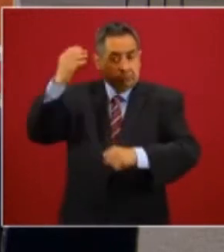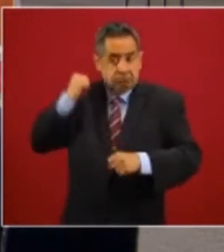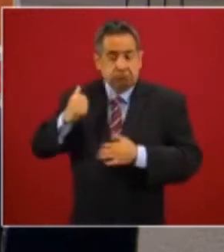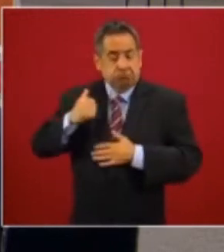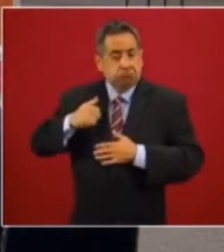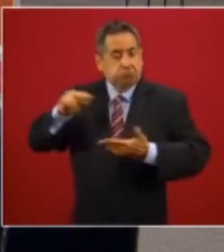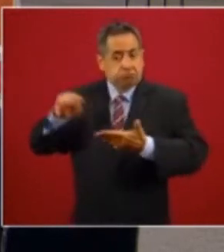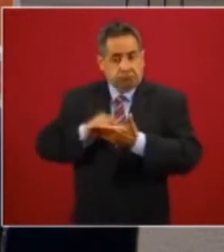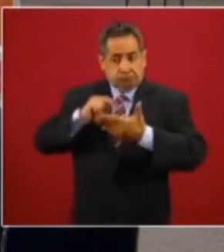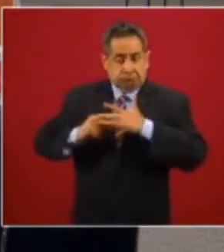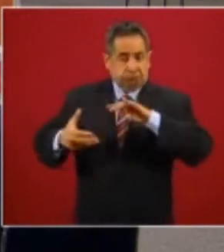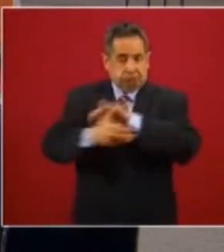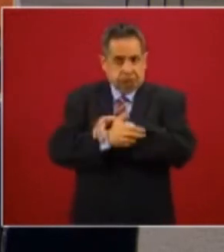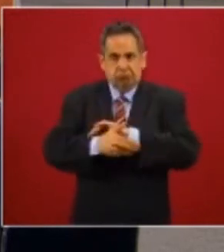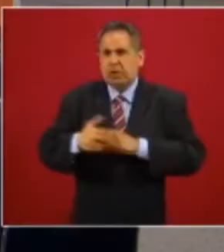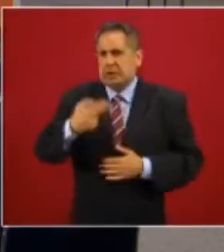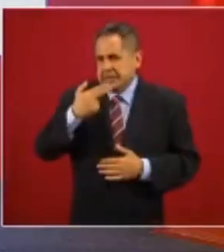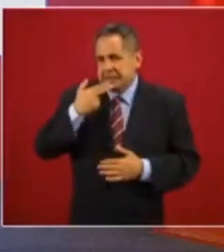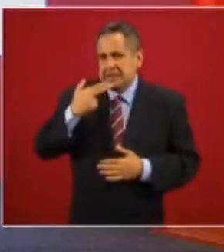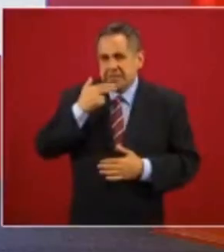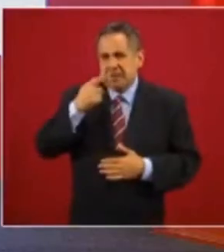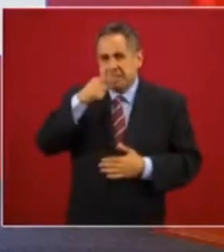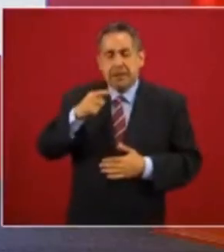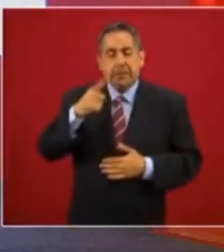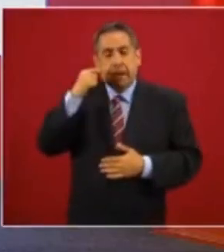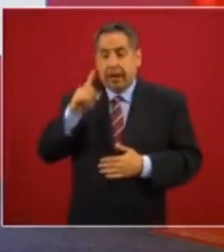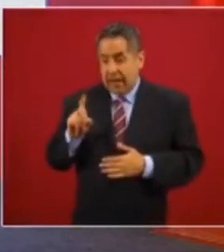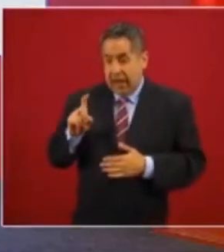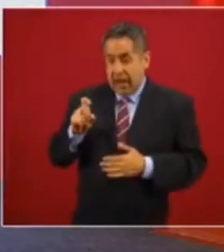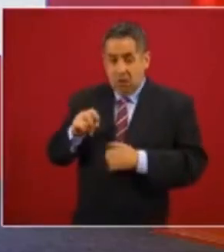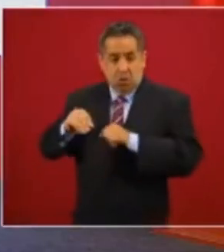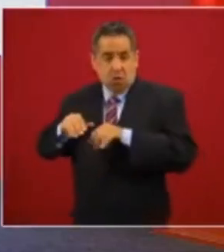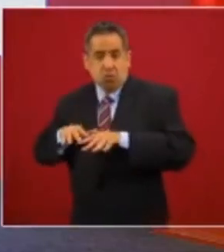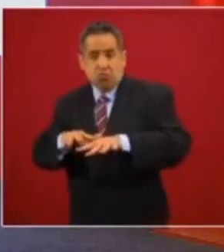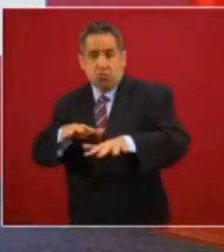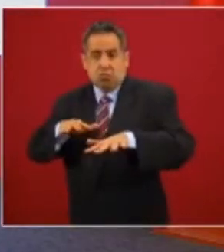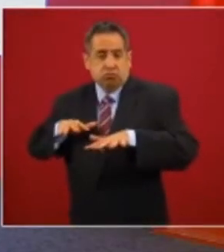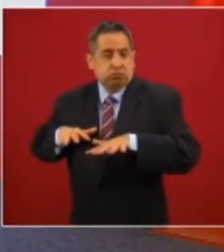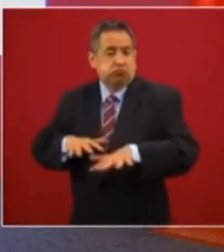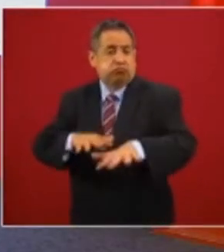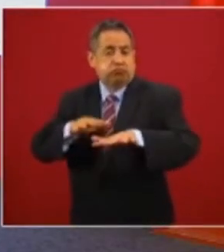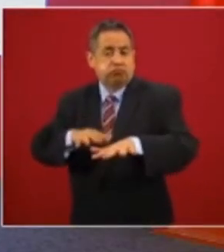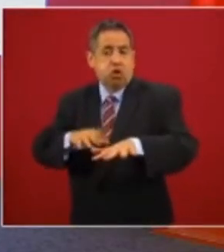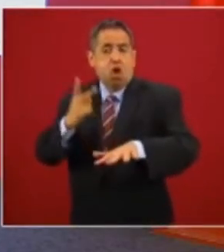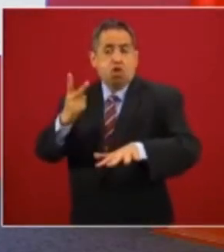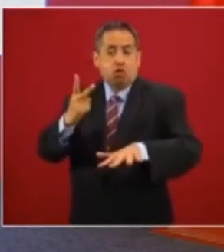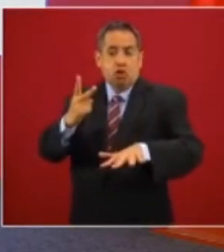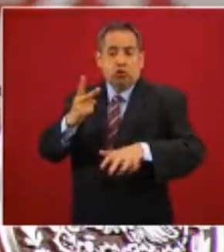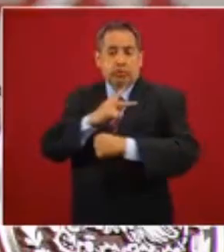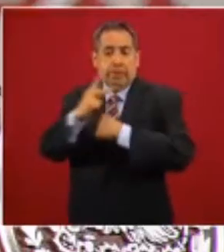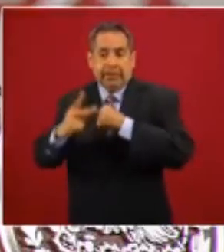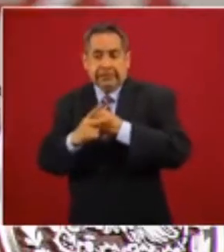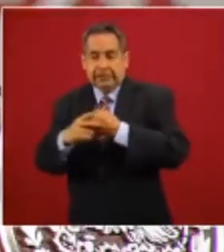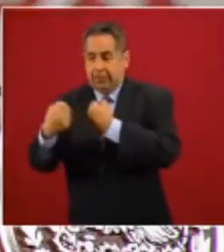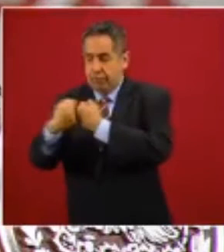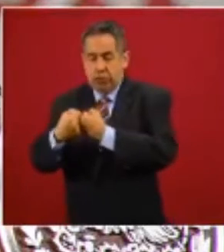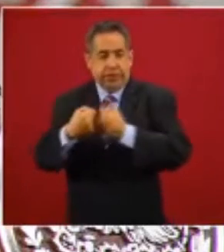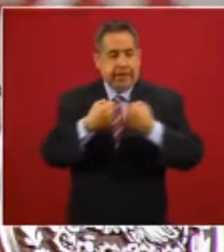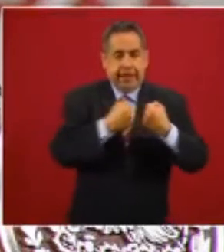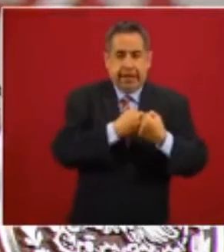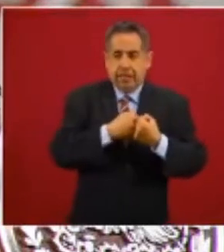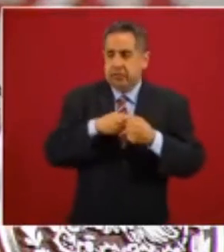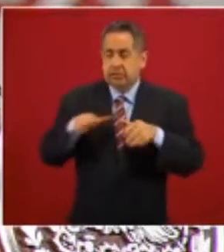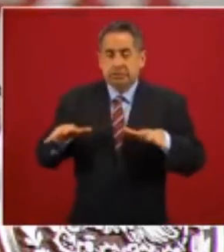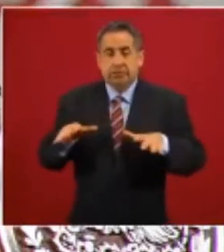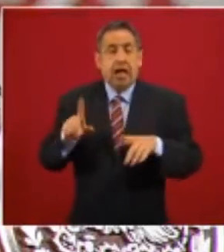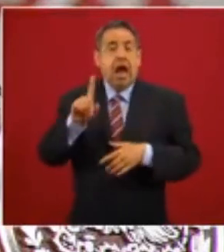funcionado para compartir el agua con dos países que comparten un río. El agua es